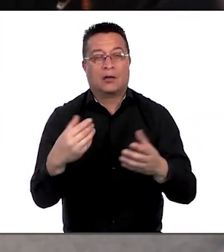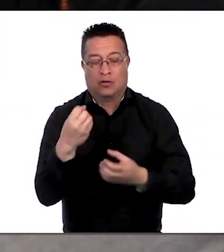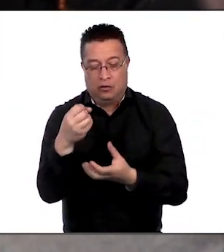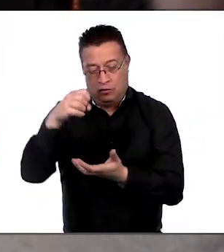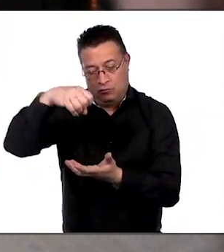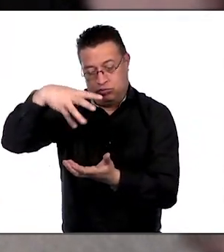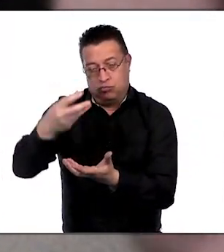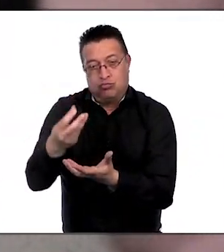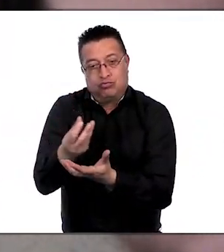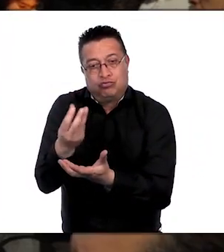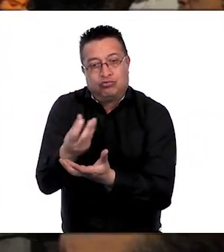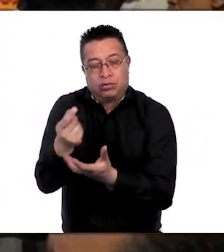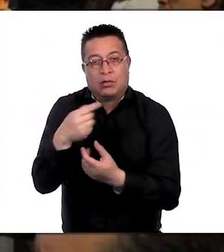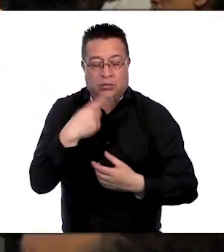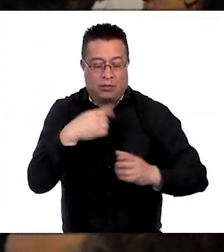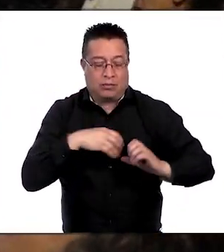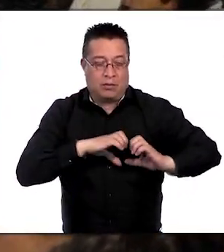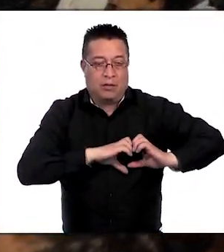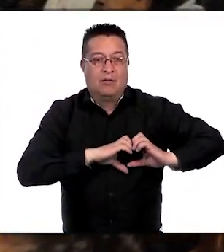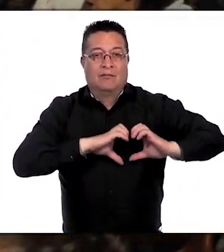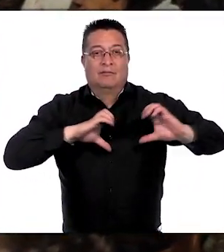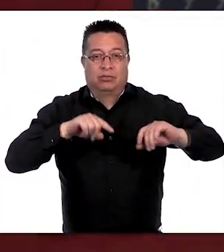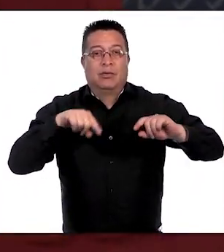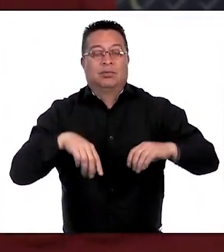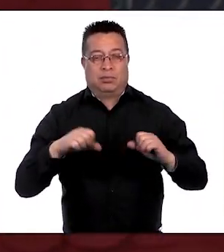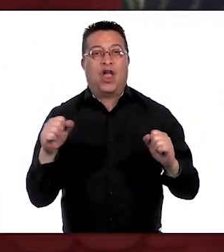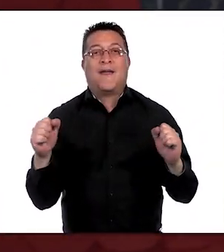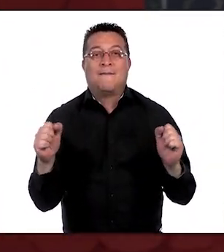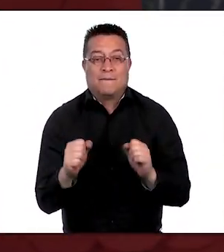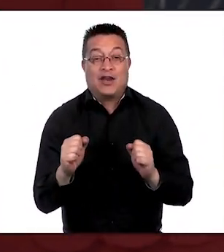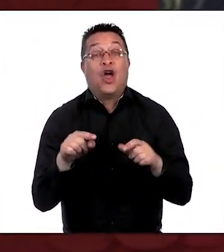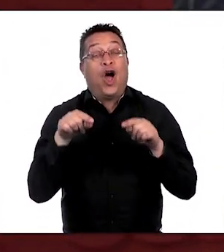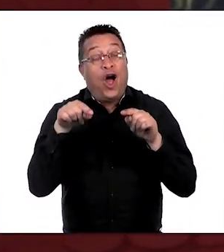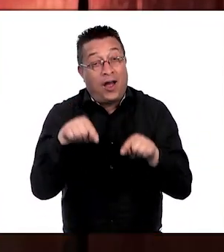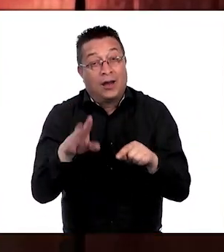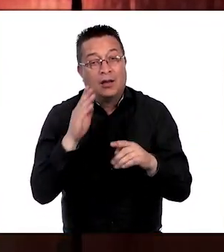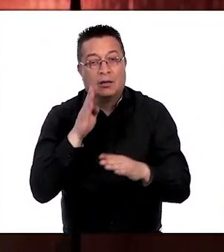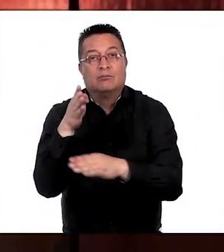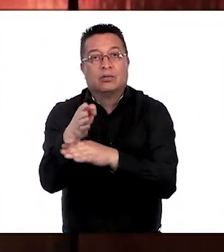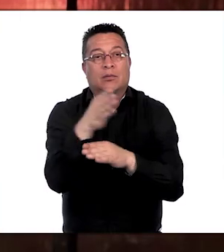prender los faroles para iluminar nuestro corazón en la época de invierno y hacemos